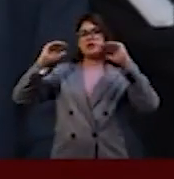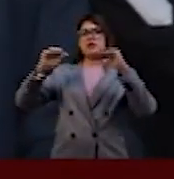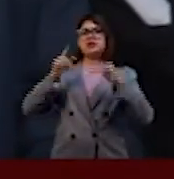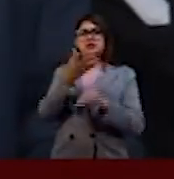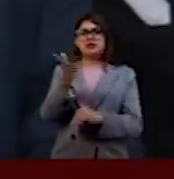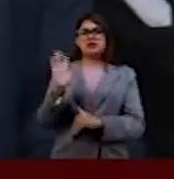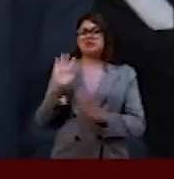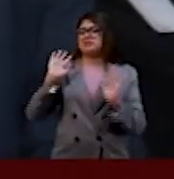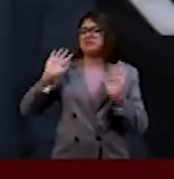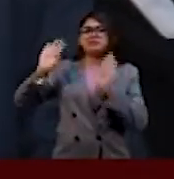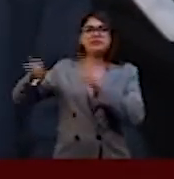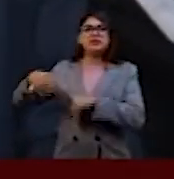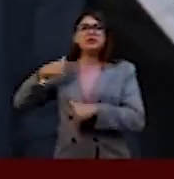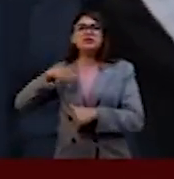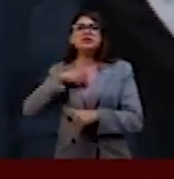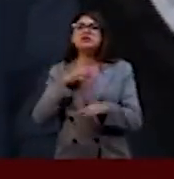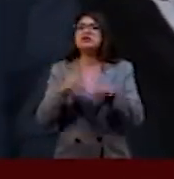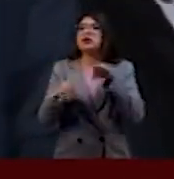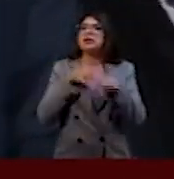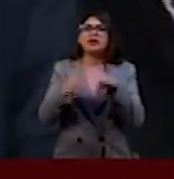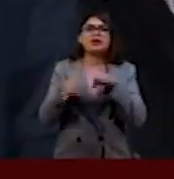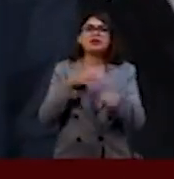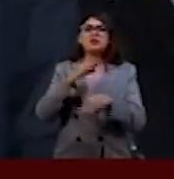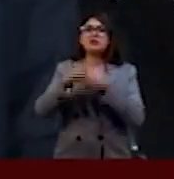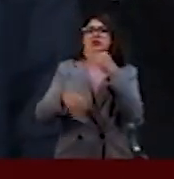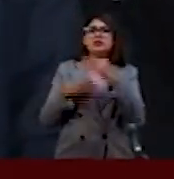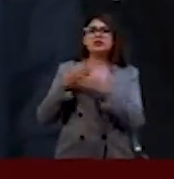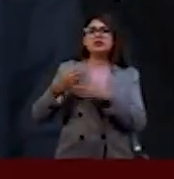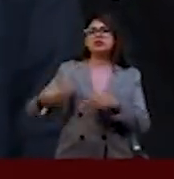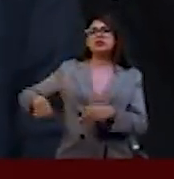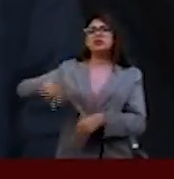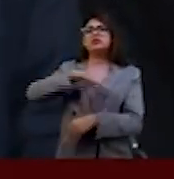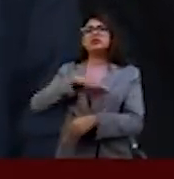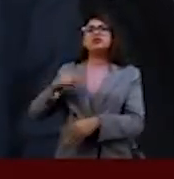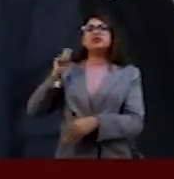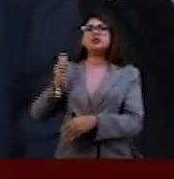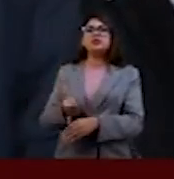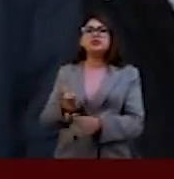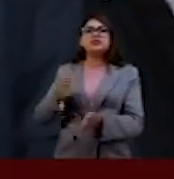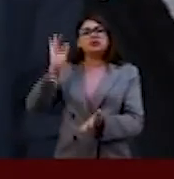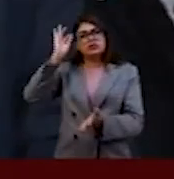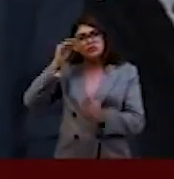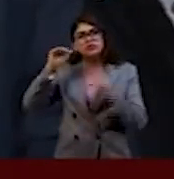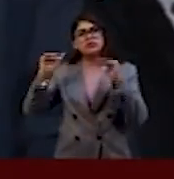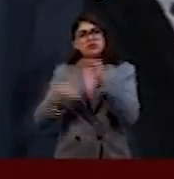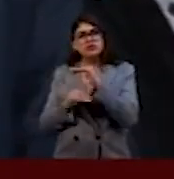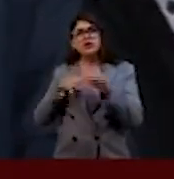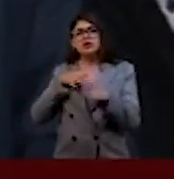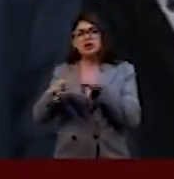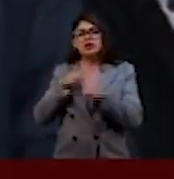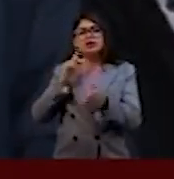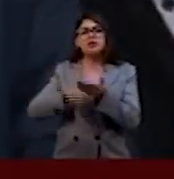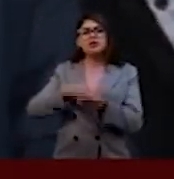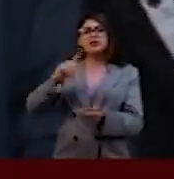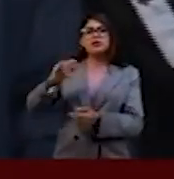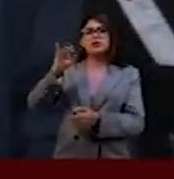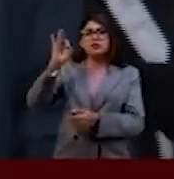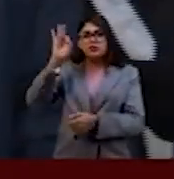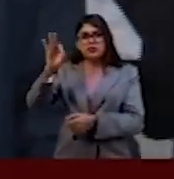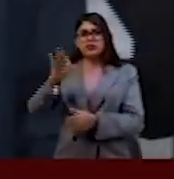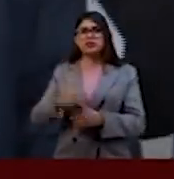base trabajadora. Todos nosotros somos empleados del Poder Judicial de la Federación.